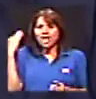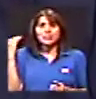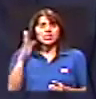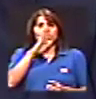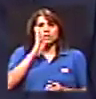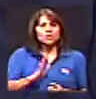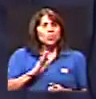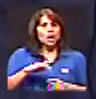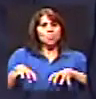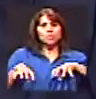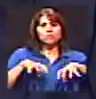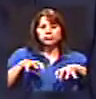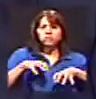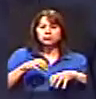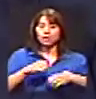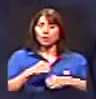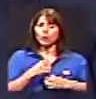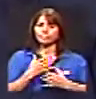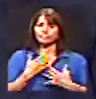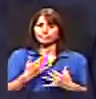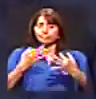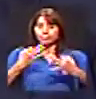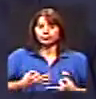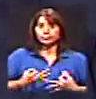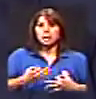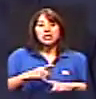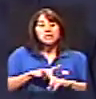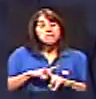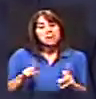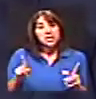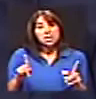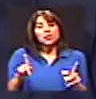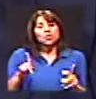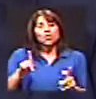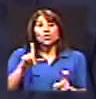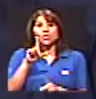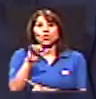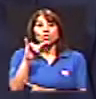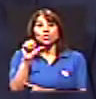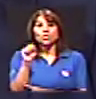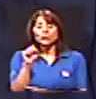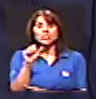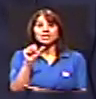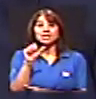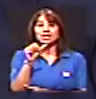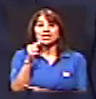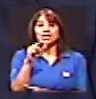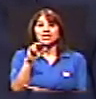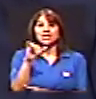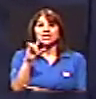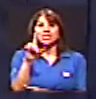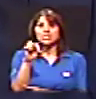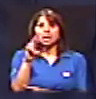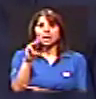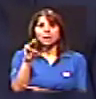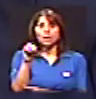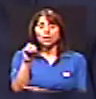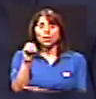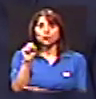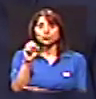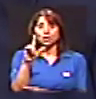militante activo de la estructura. Pero el ofrecimiento que me hace don Luis Guillermo Solís como candidato para que yo ocupe por